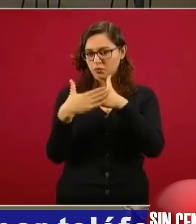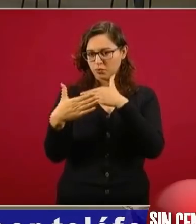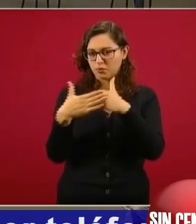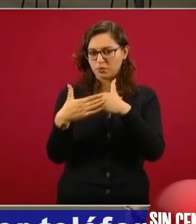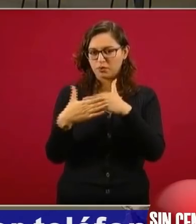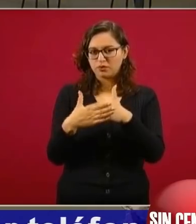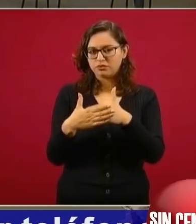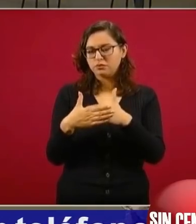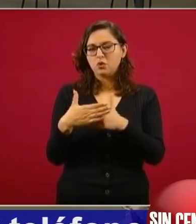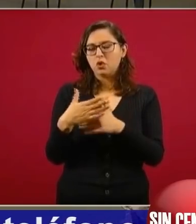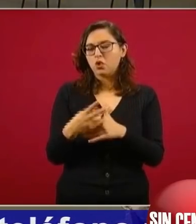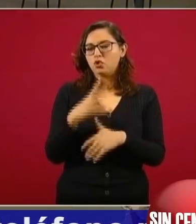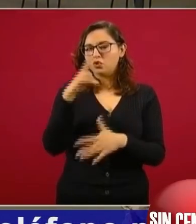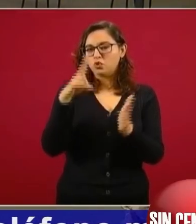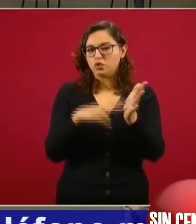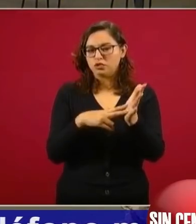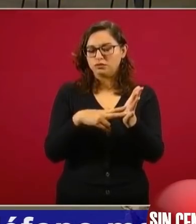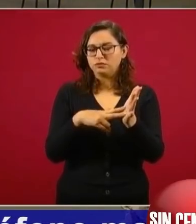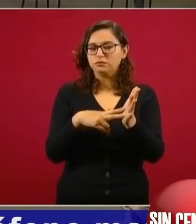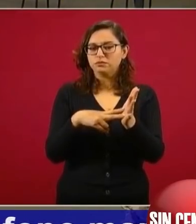para el año